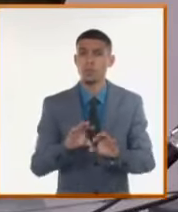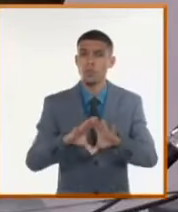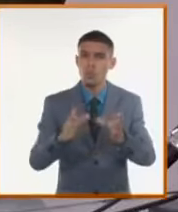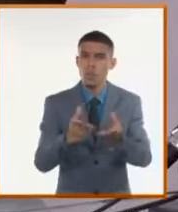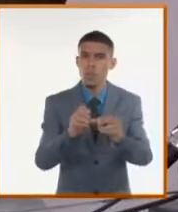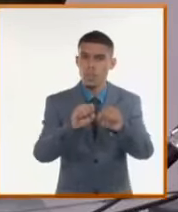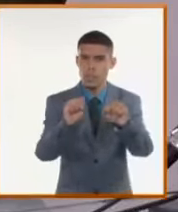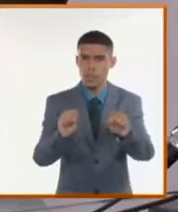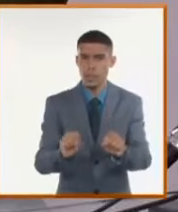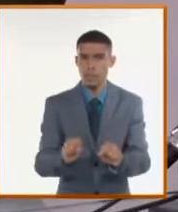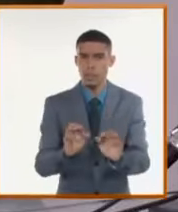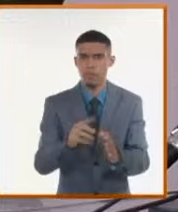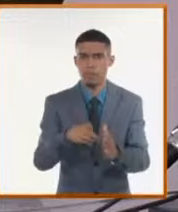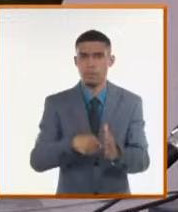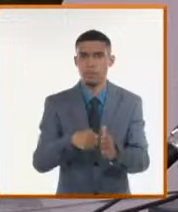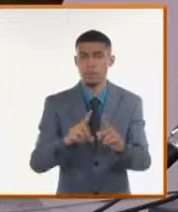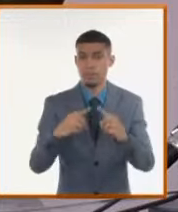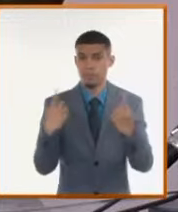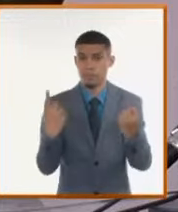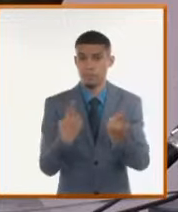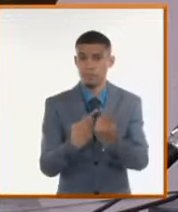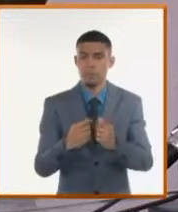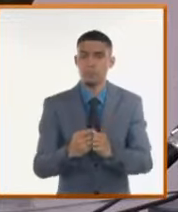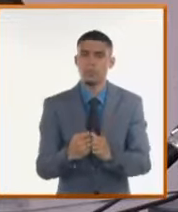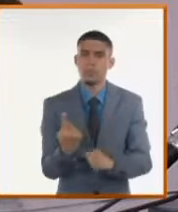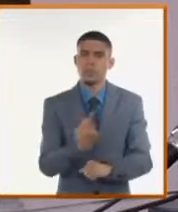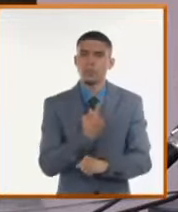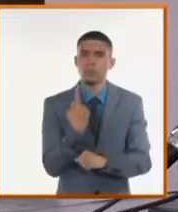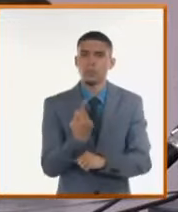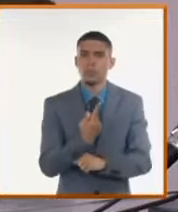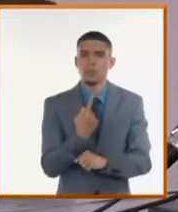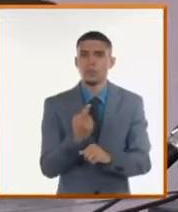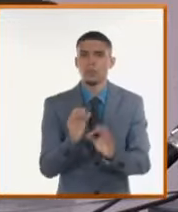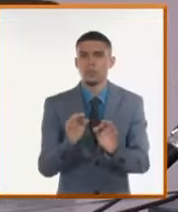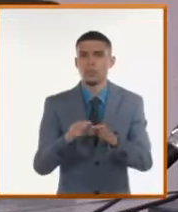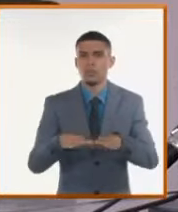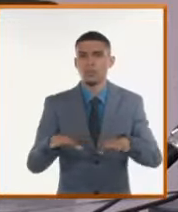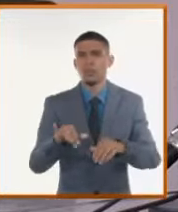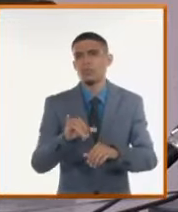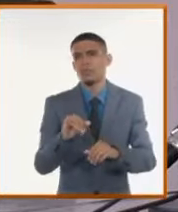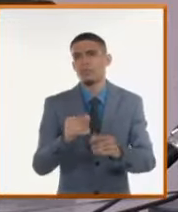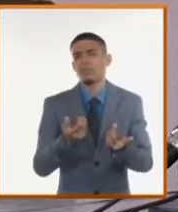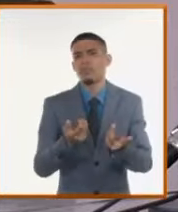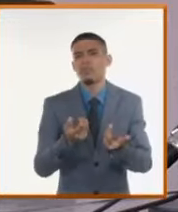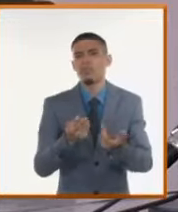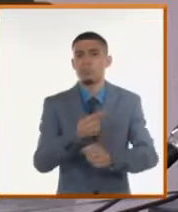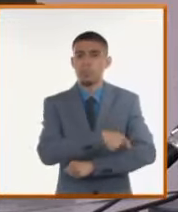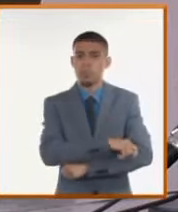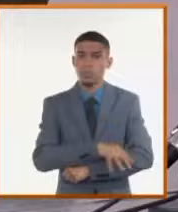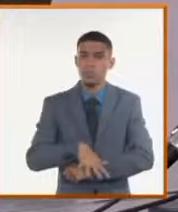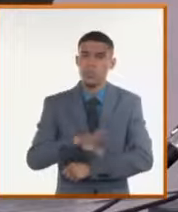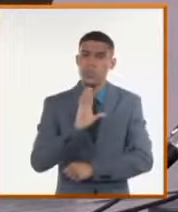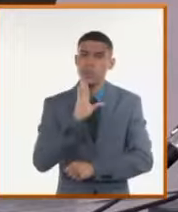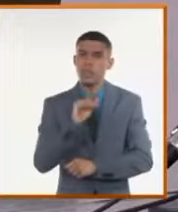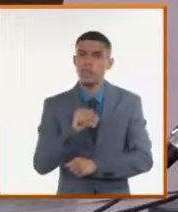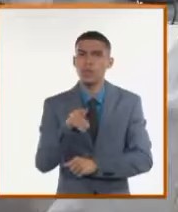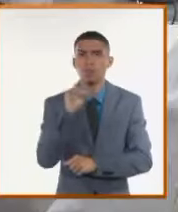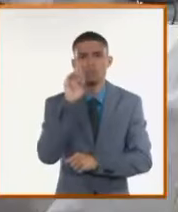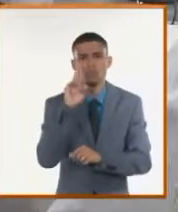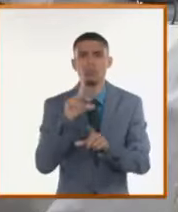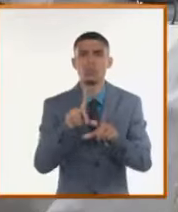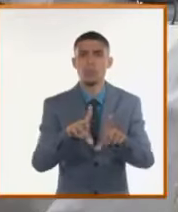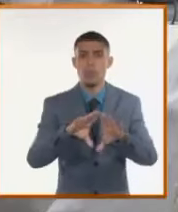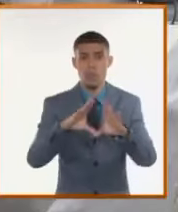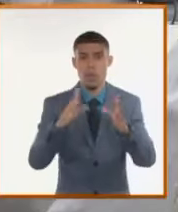sistema de manera general lo que hemos apreciado en la en los comentarios es que hay un reconocimiento en